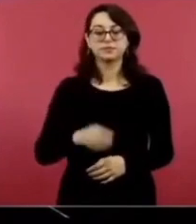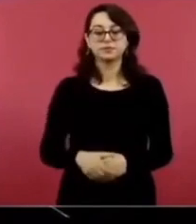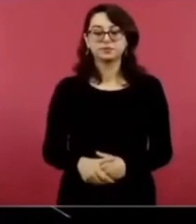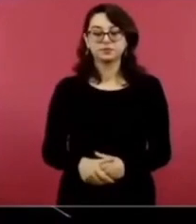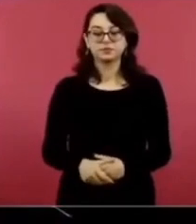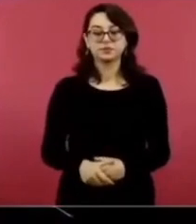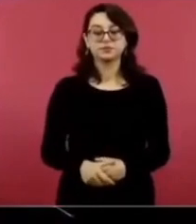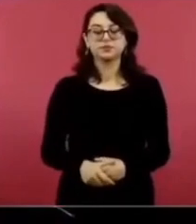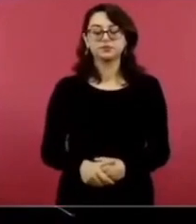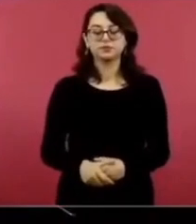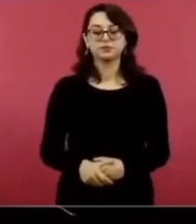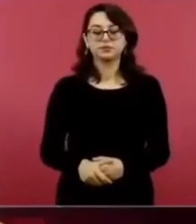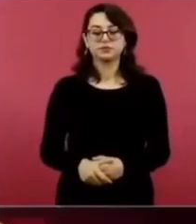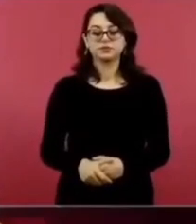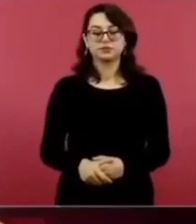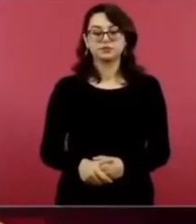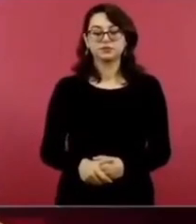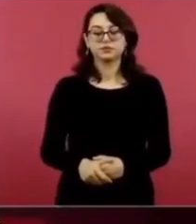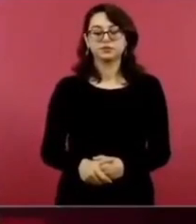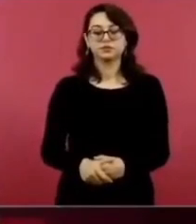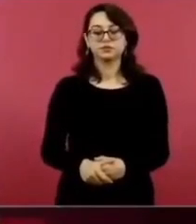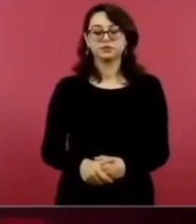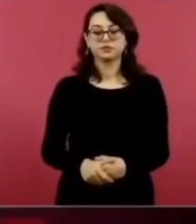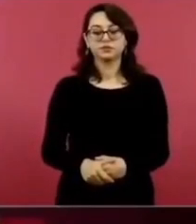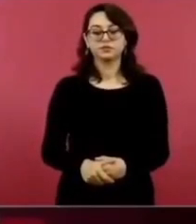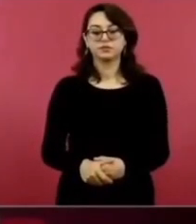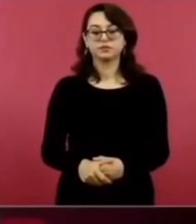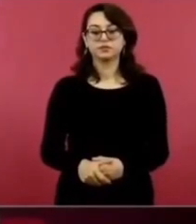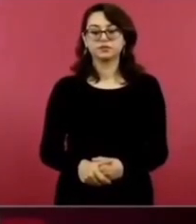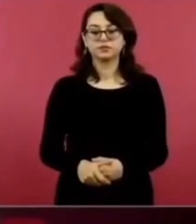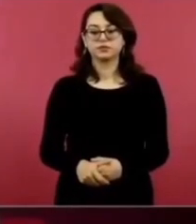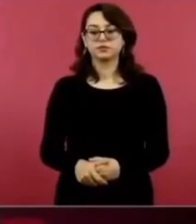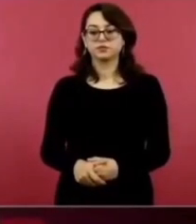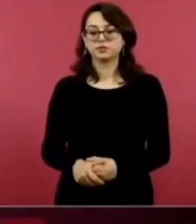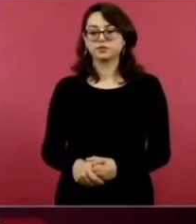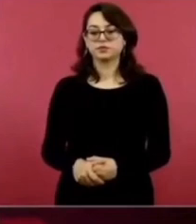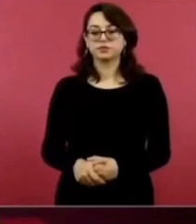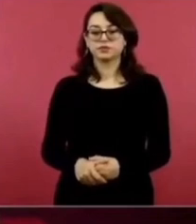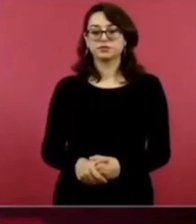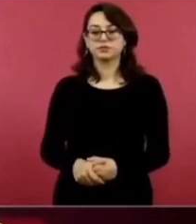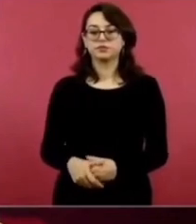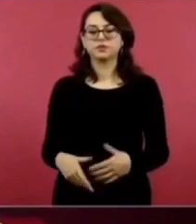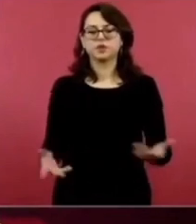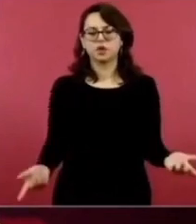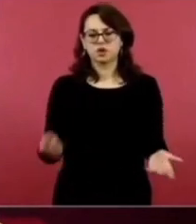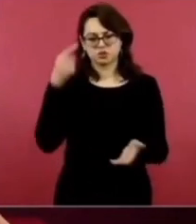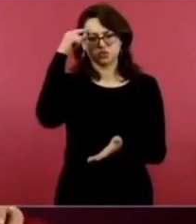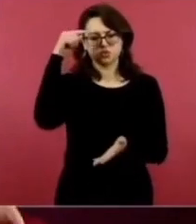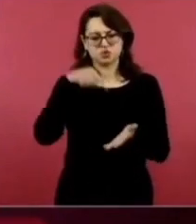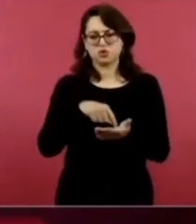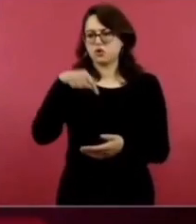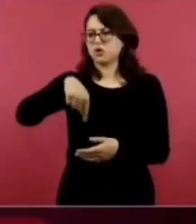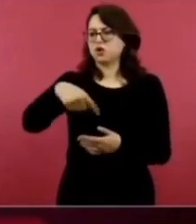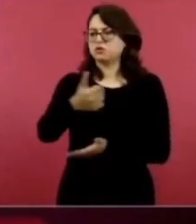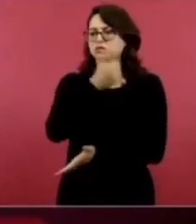en la Ciudad de México ha habido una muy buena política